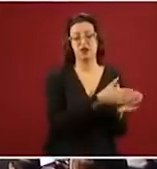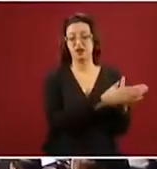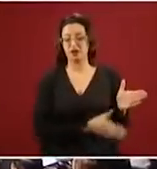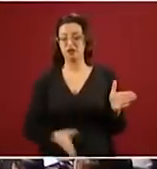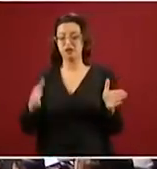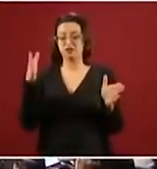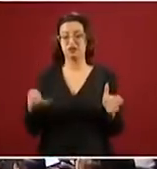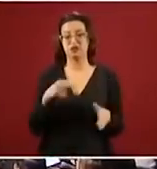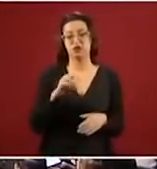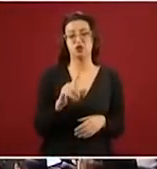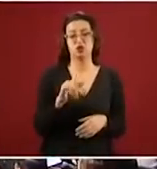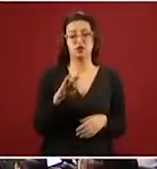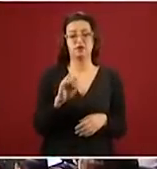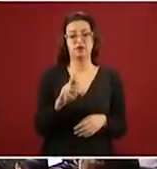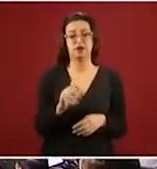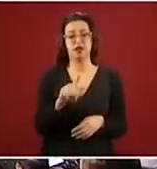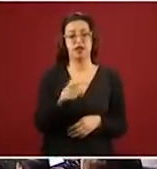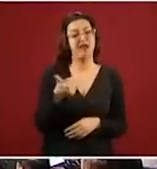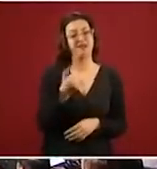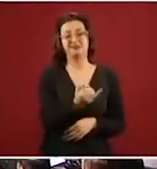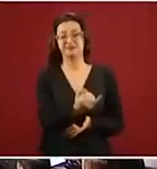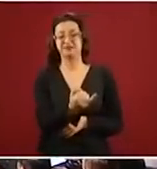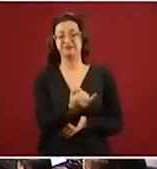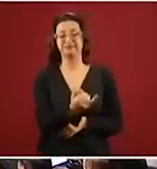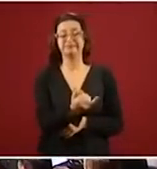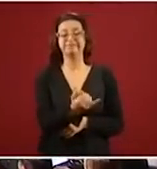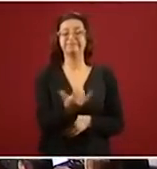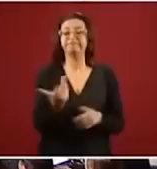durante el periodo neoliberal entonces